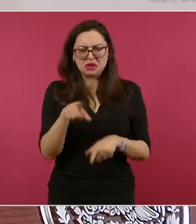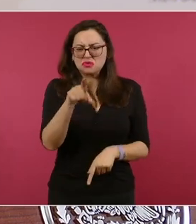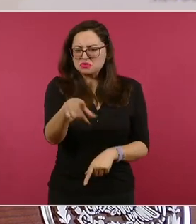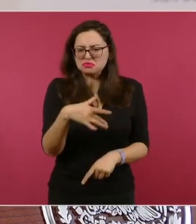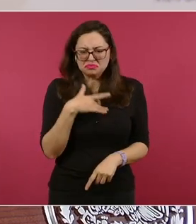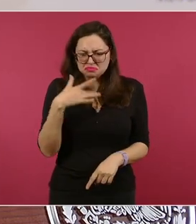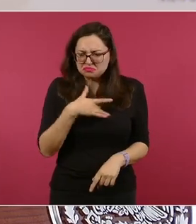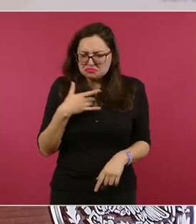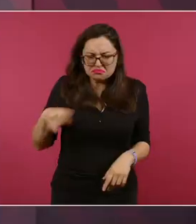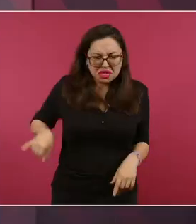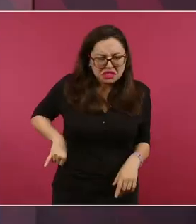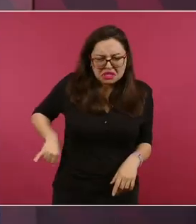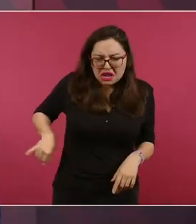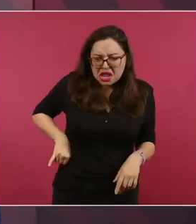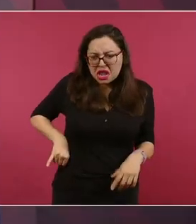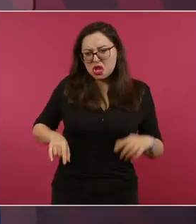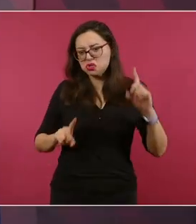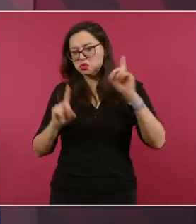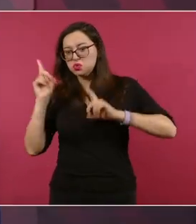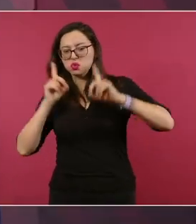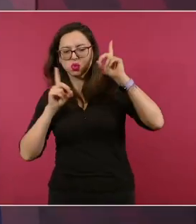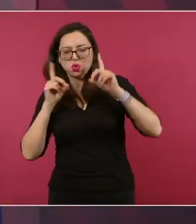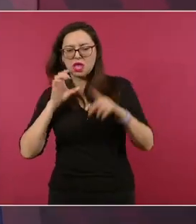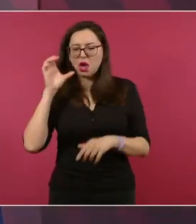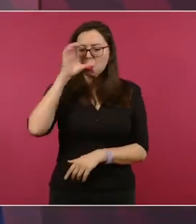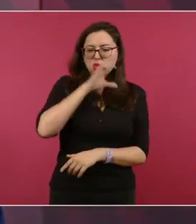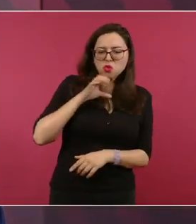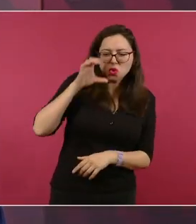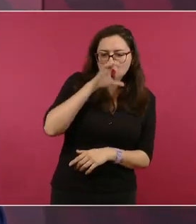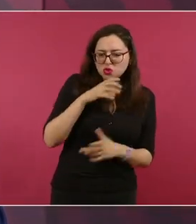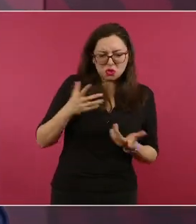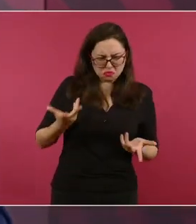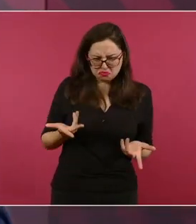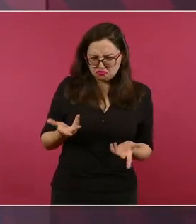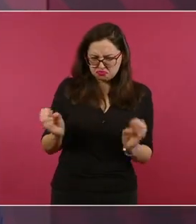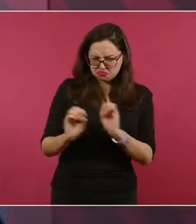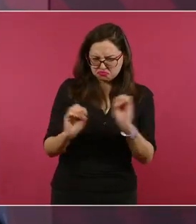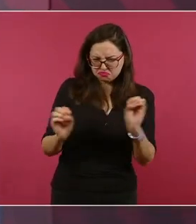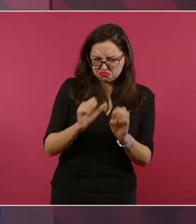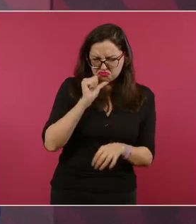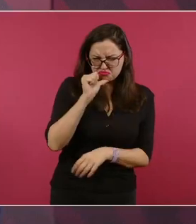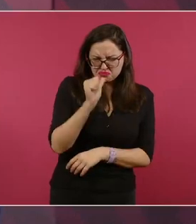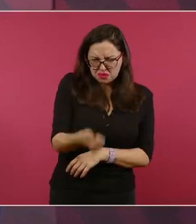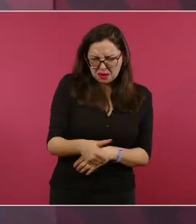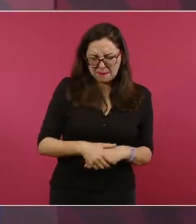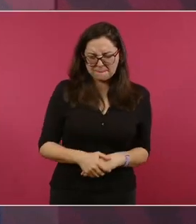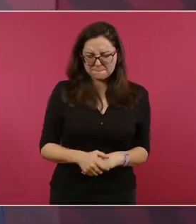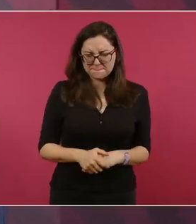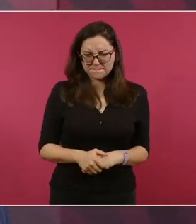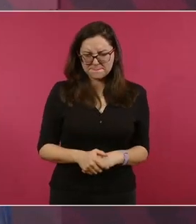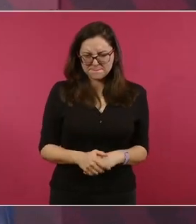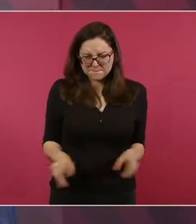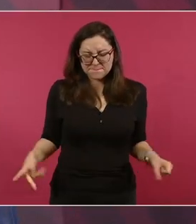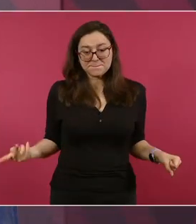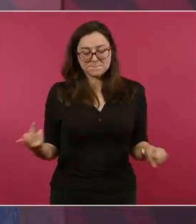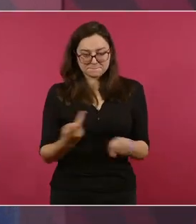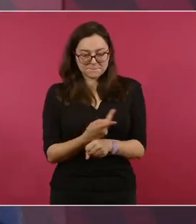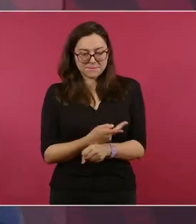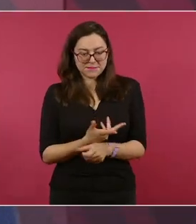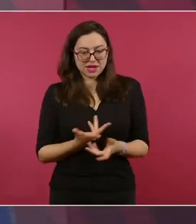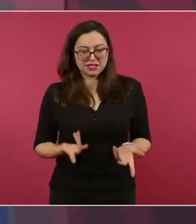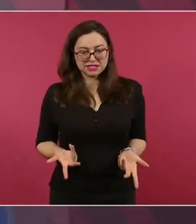que no es importante analizar cuáles son los reacomodos que se están